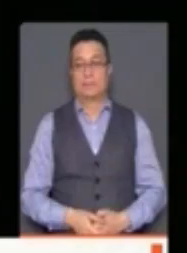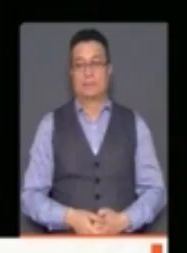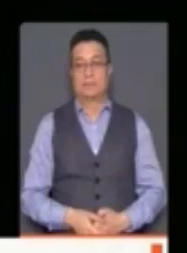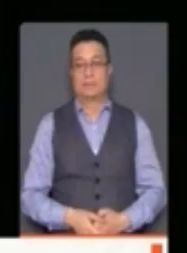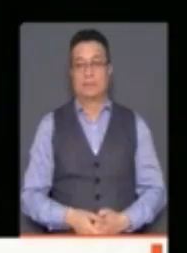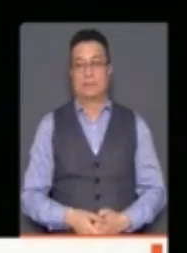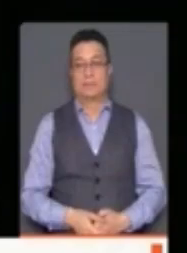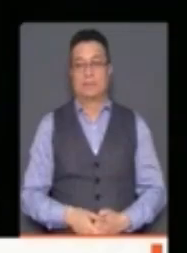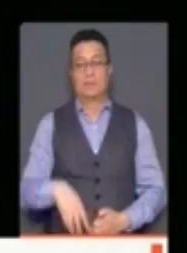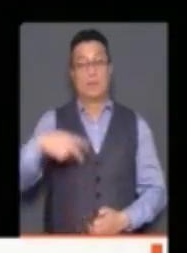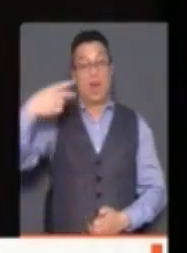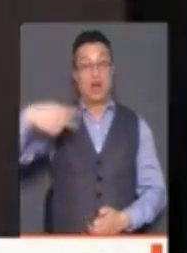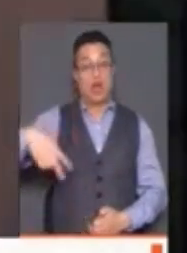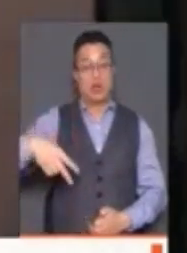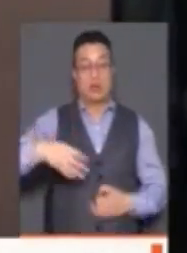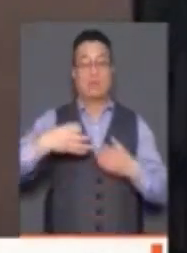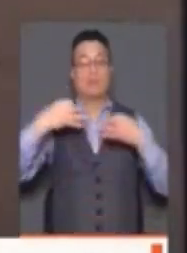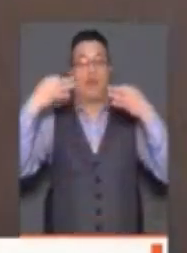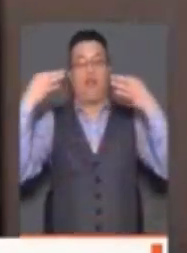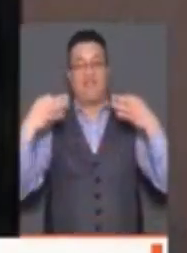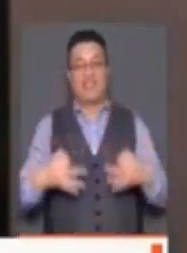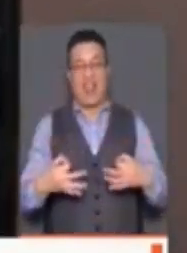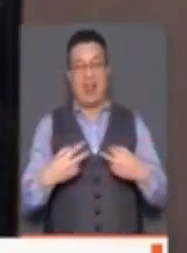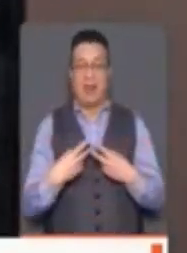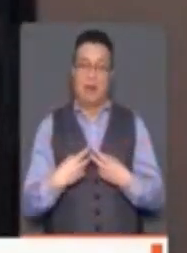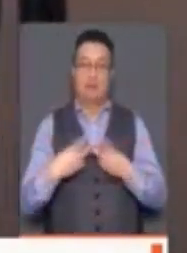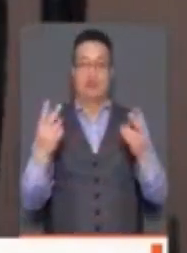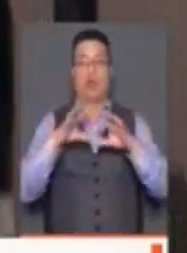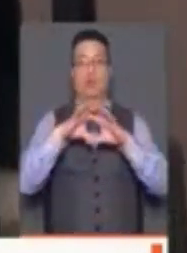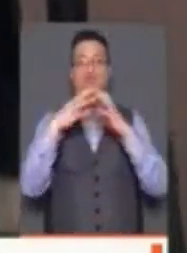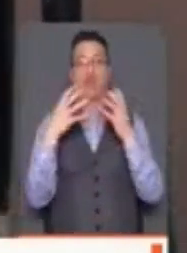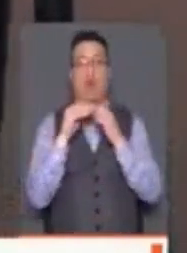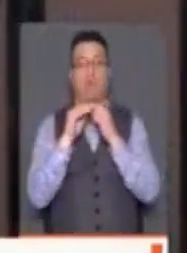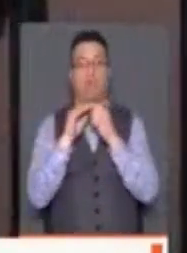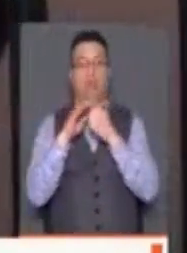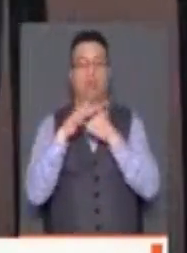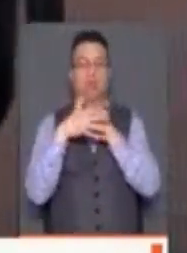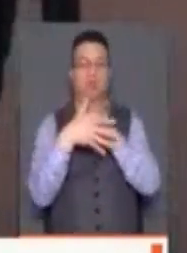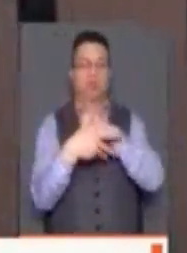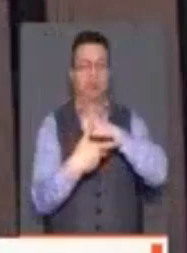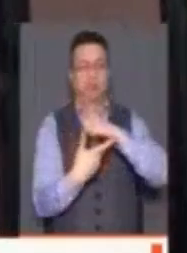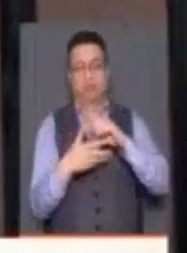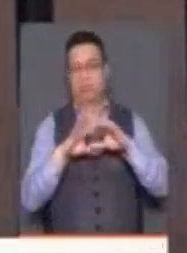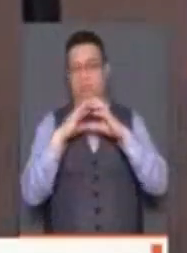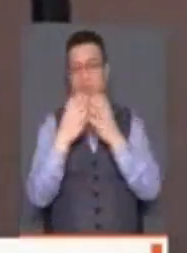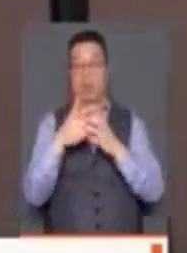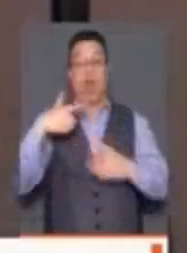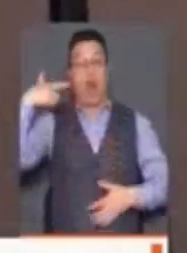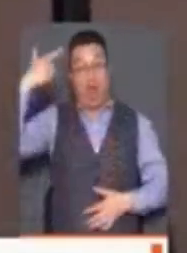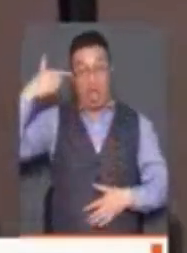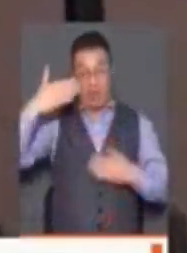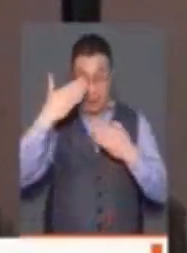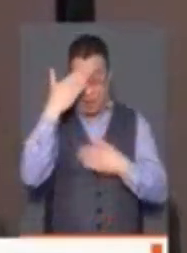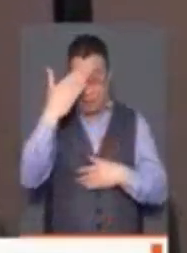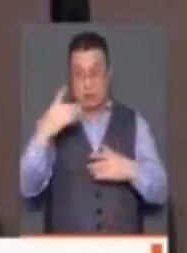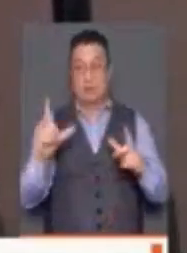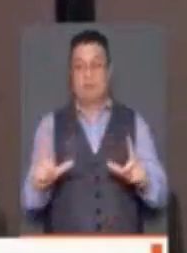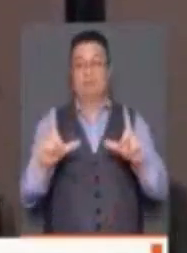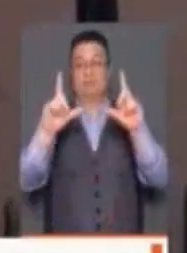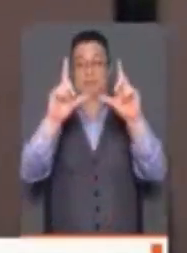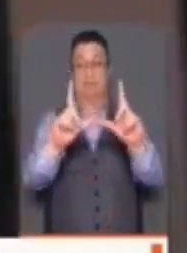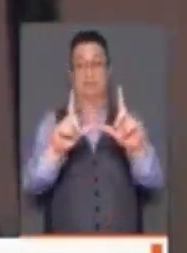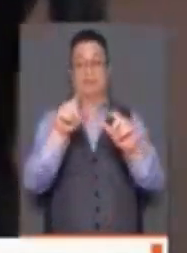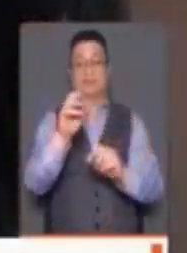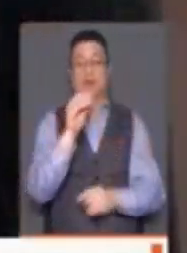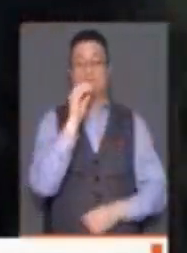La noticia era oficial y comenzaba a recorrer el mundo. A las afueras del palacio en Londres fue colocado el comunicado sobre la